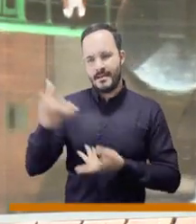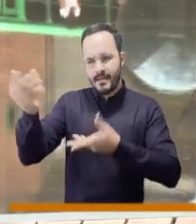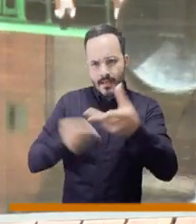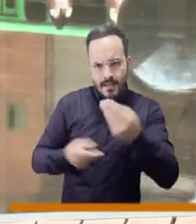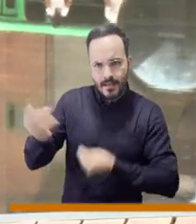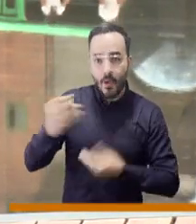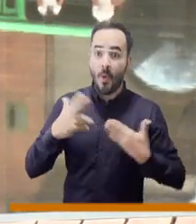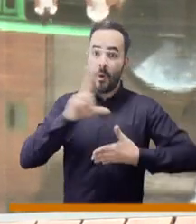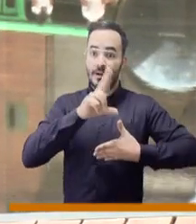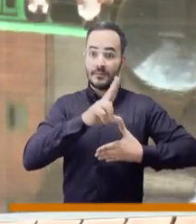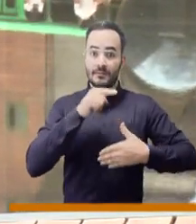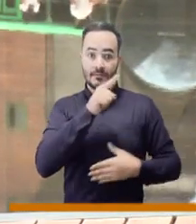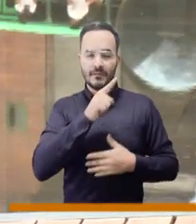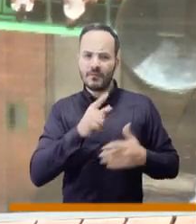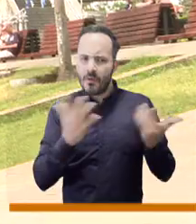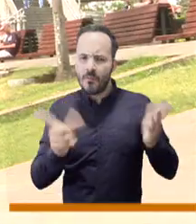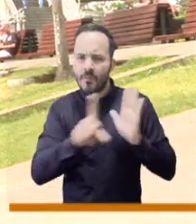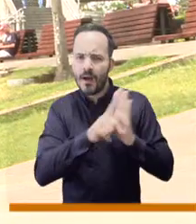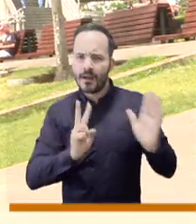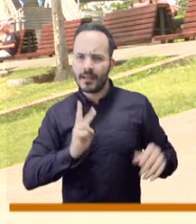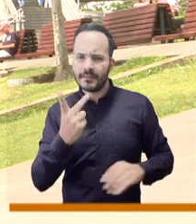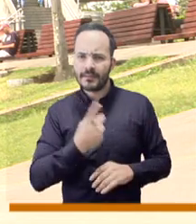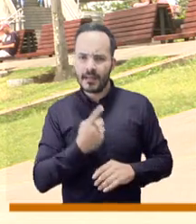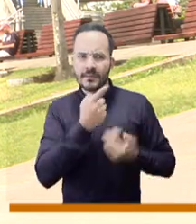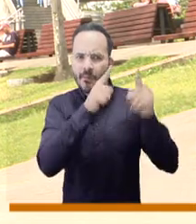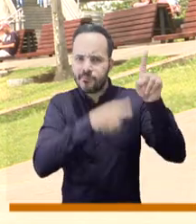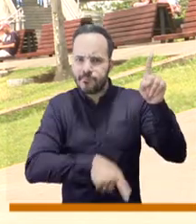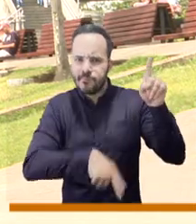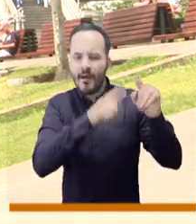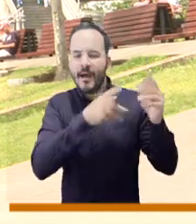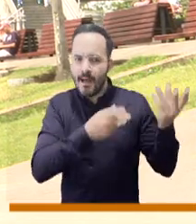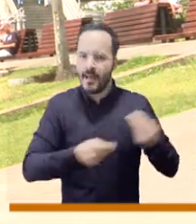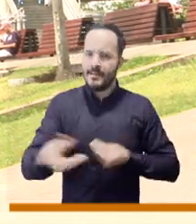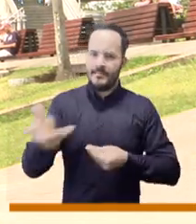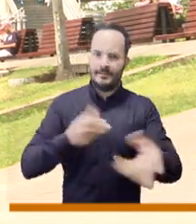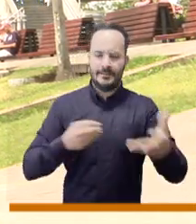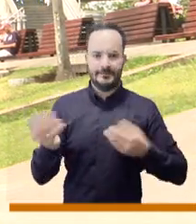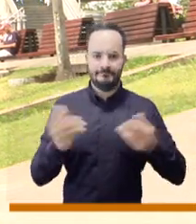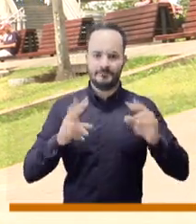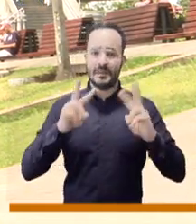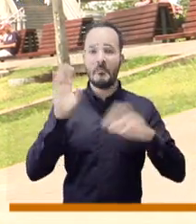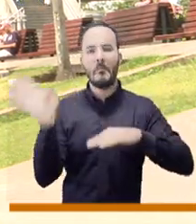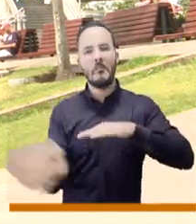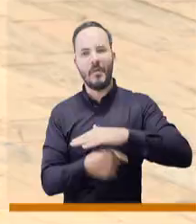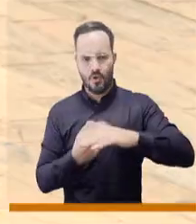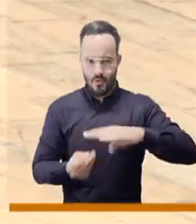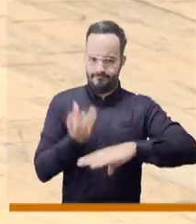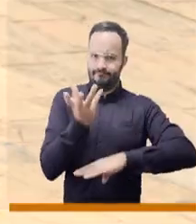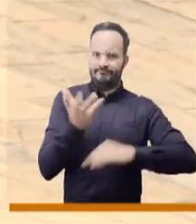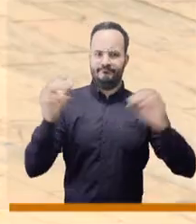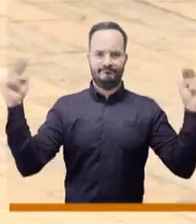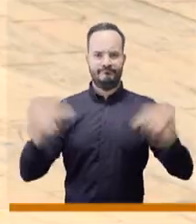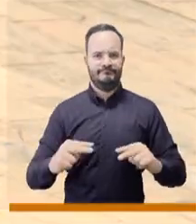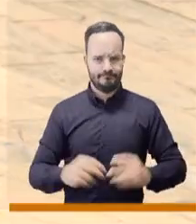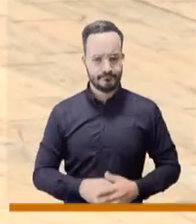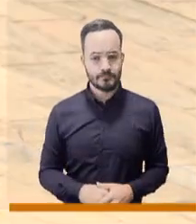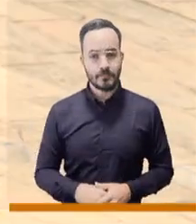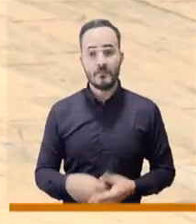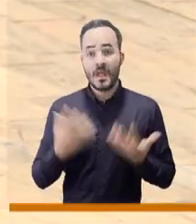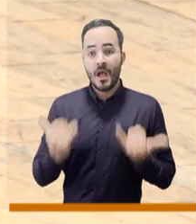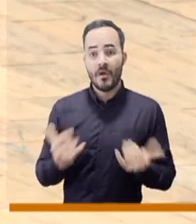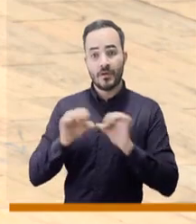en la región de América Latina, sobre la ley integral trans. Bueno, concejala, el actual consejo al que usted